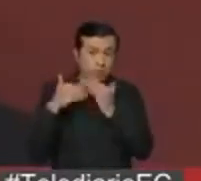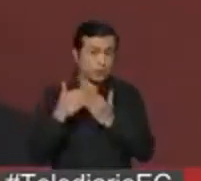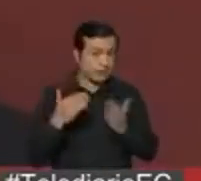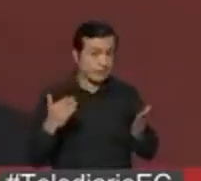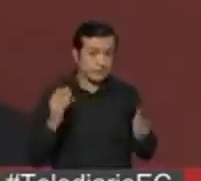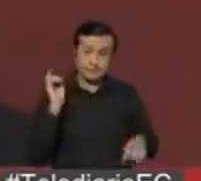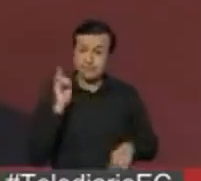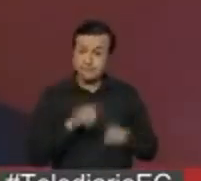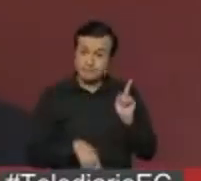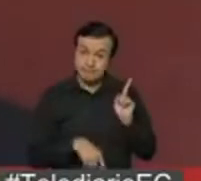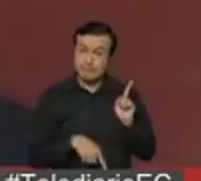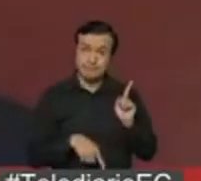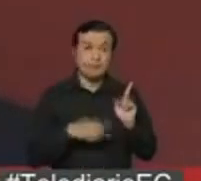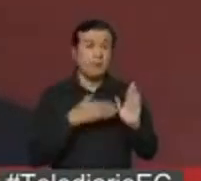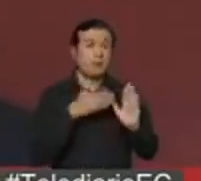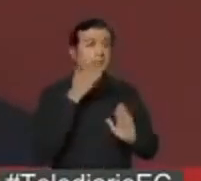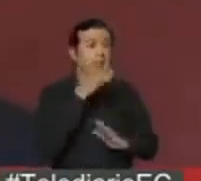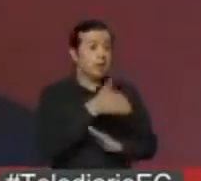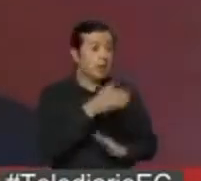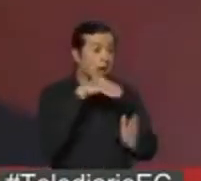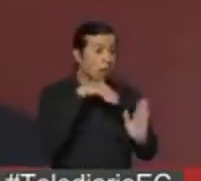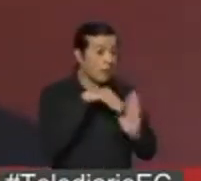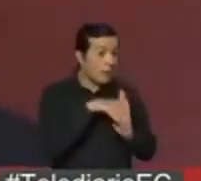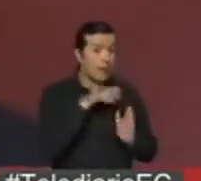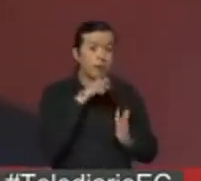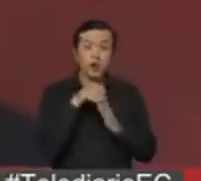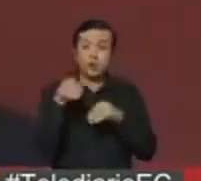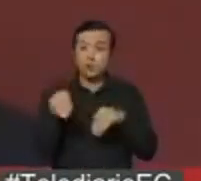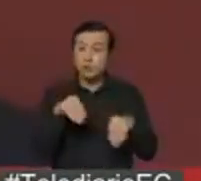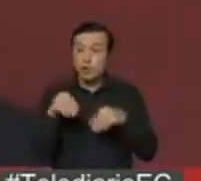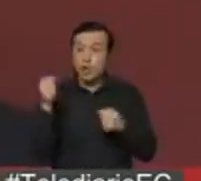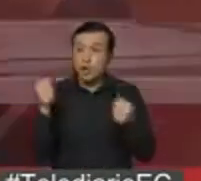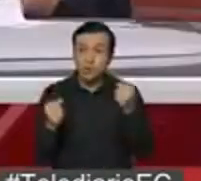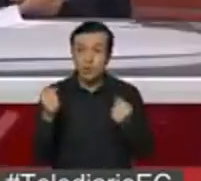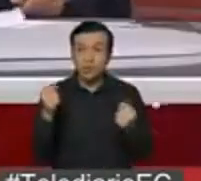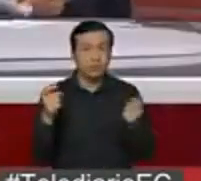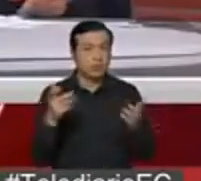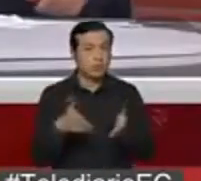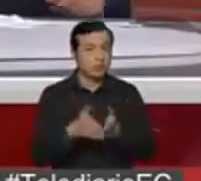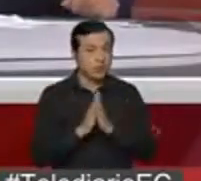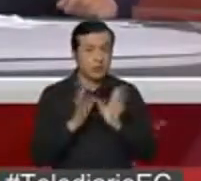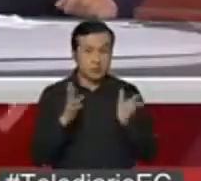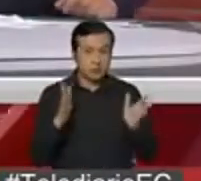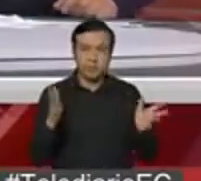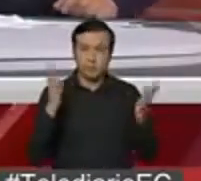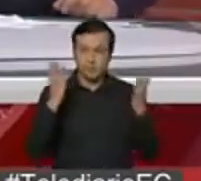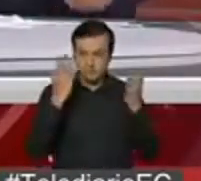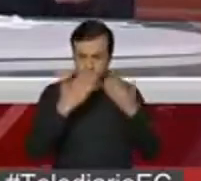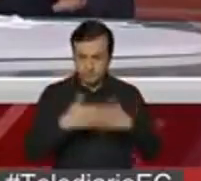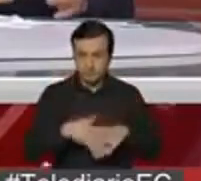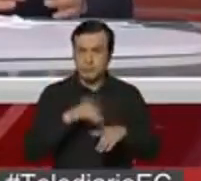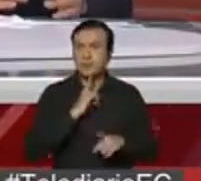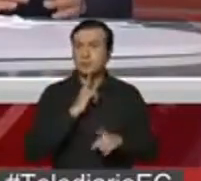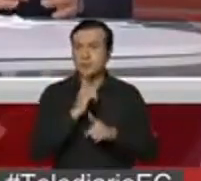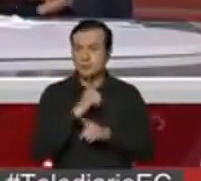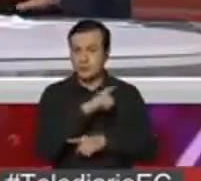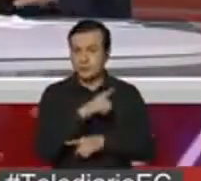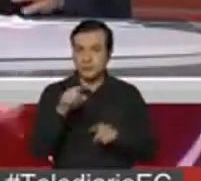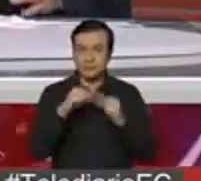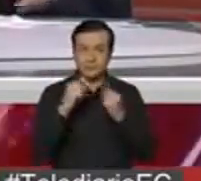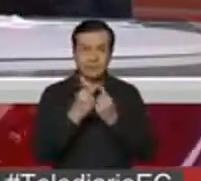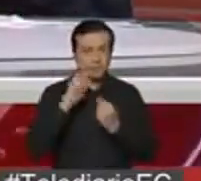no se lo hacen ni para ir al banco, ni al supermercado, ni para viajar en automóvil. De acuerdo, señor Subía. Ya para terminar, también usted es parte del